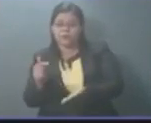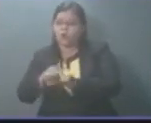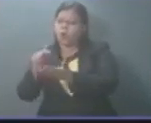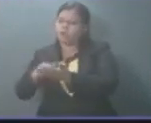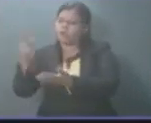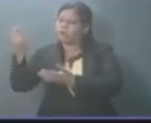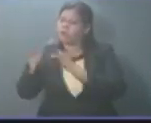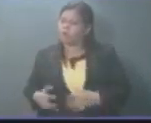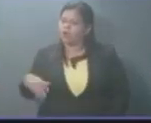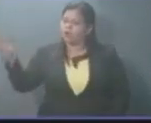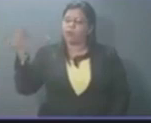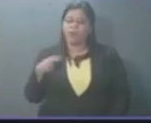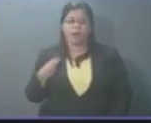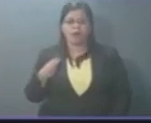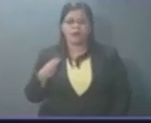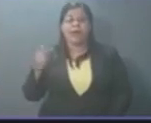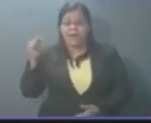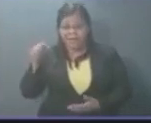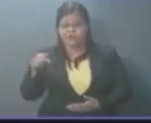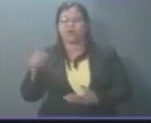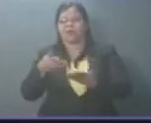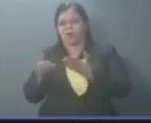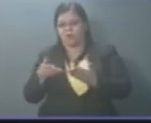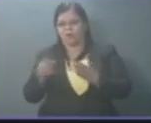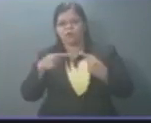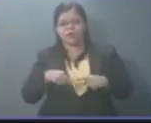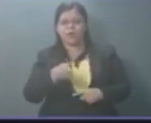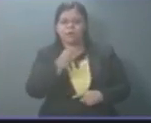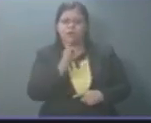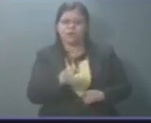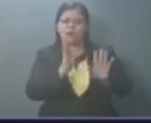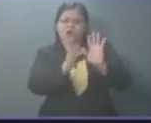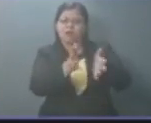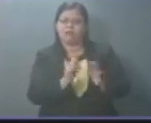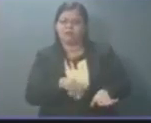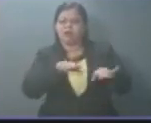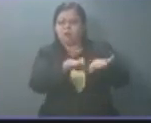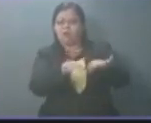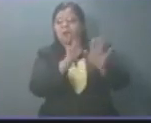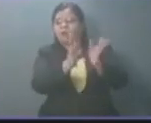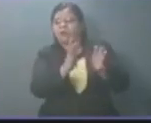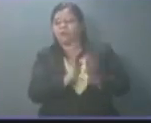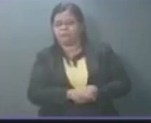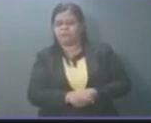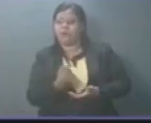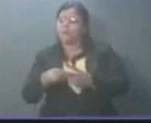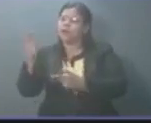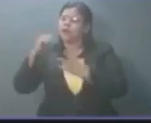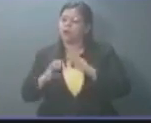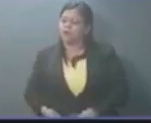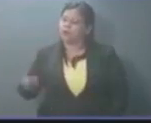subsidio y mantener las unidades del transporte público ahí estacionadas, pero cobrando